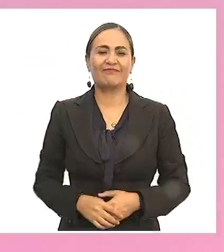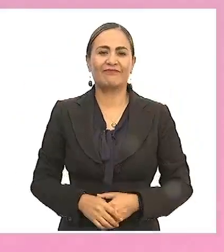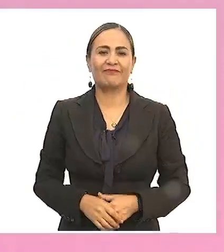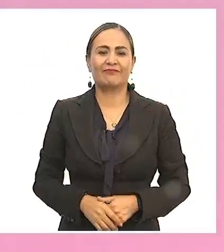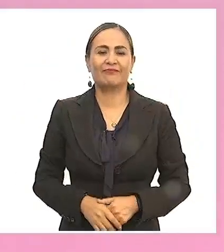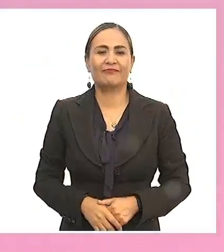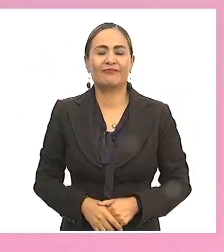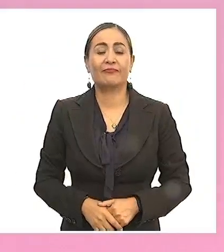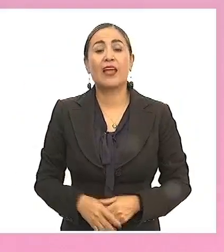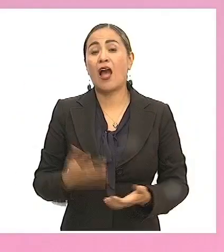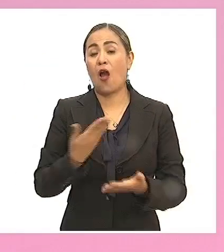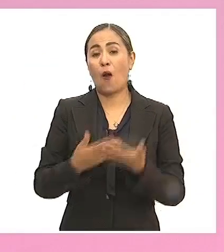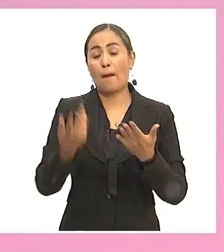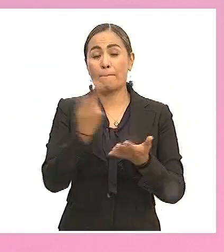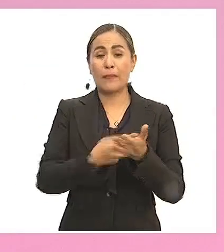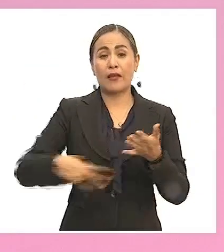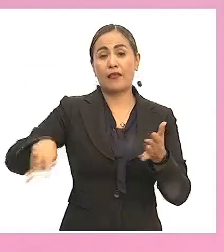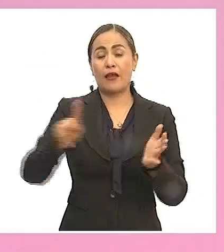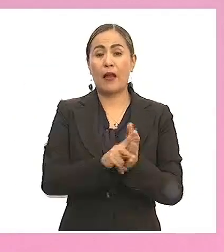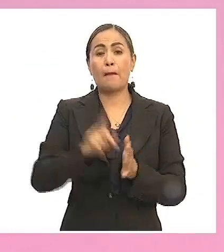Hemos basificado a